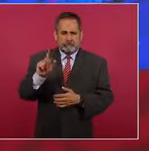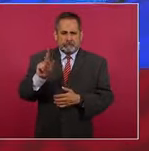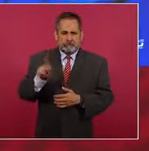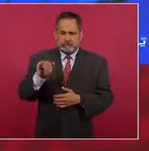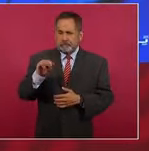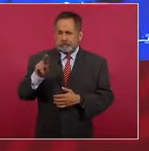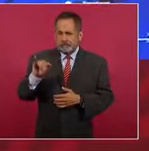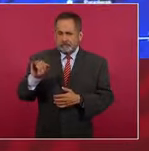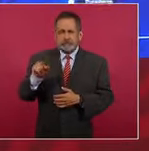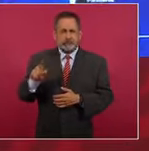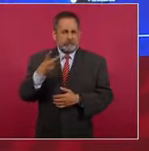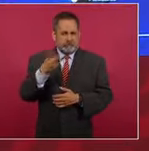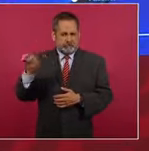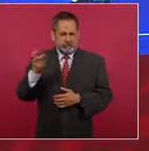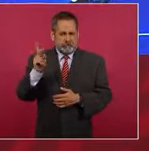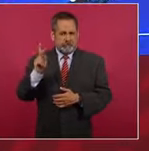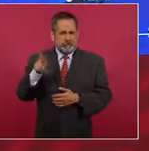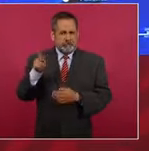200.